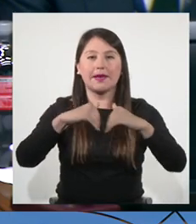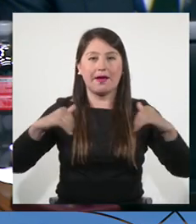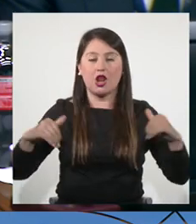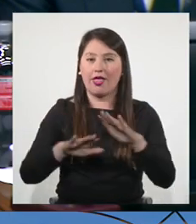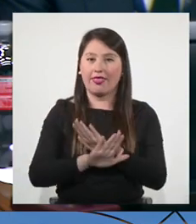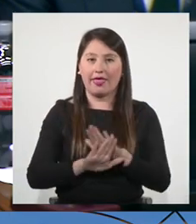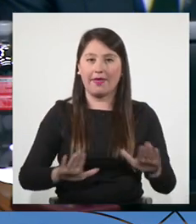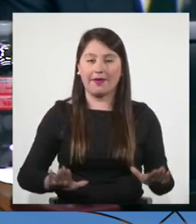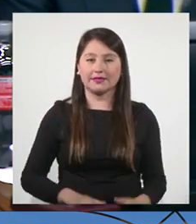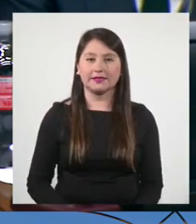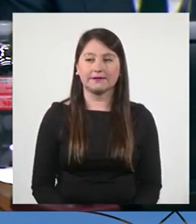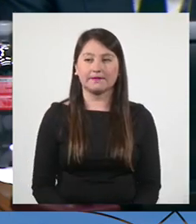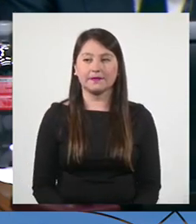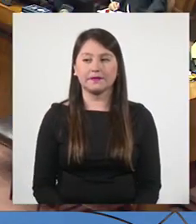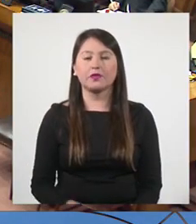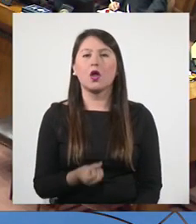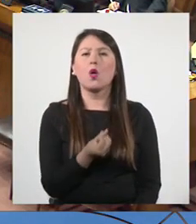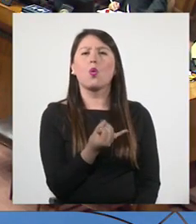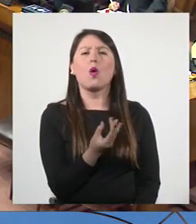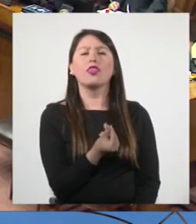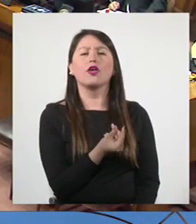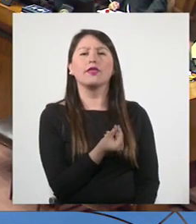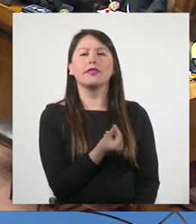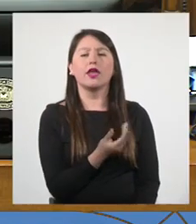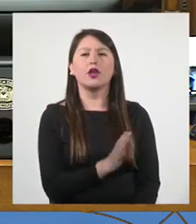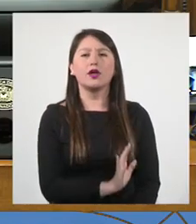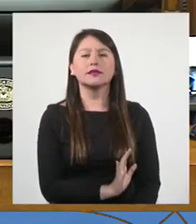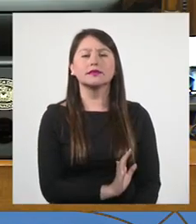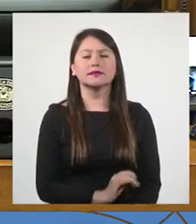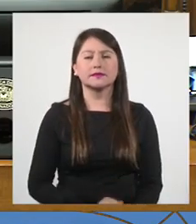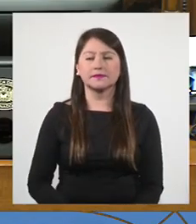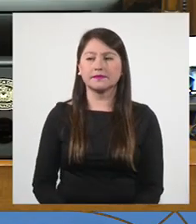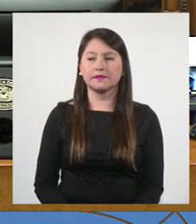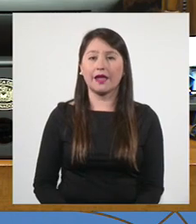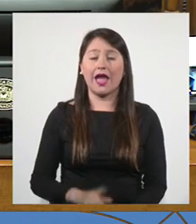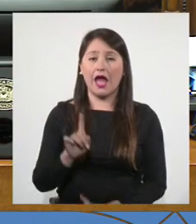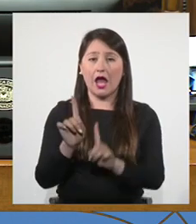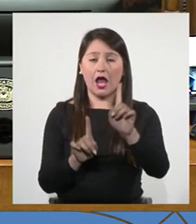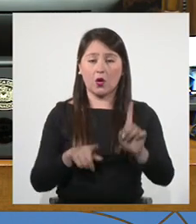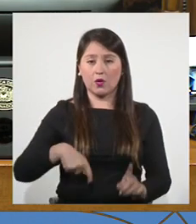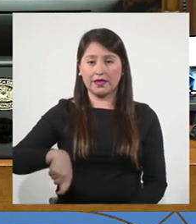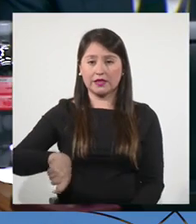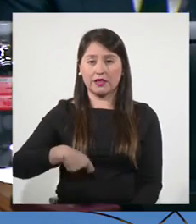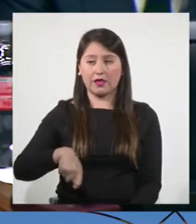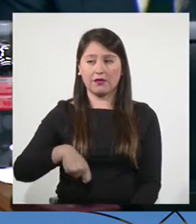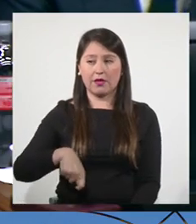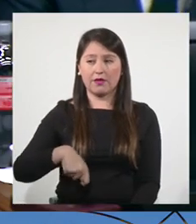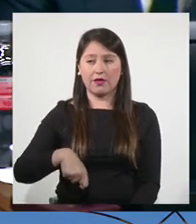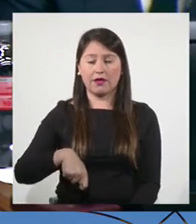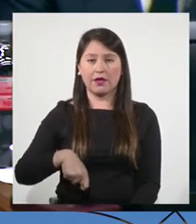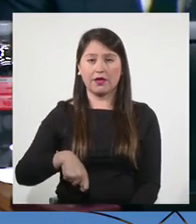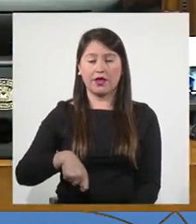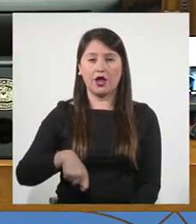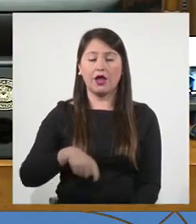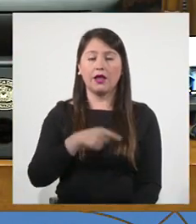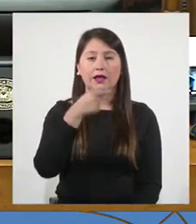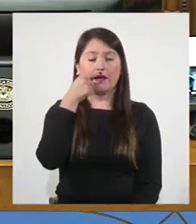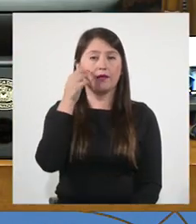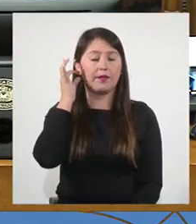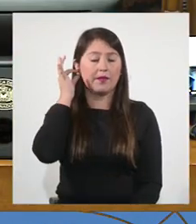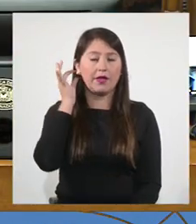más que eso. ¿Cuánta plata es? Mina, ¿alguna señora senadora o señor senador no ha emitido su